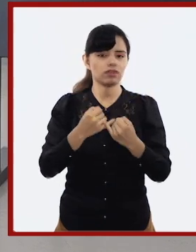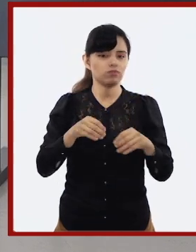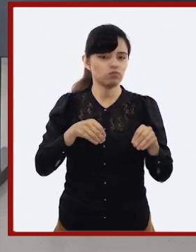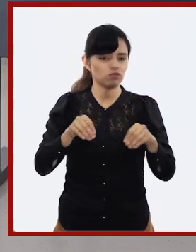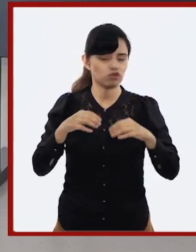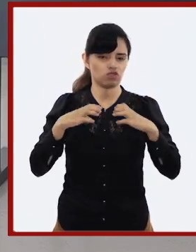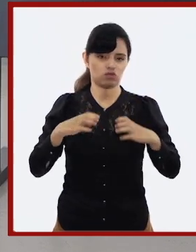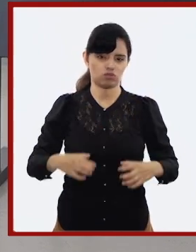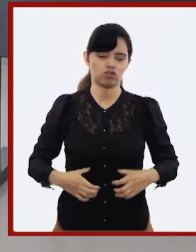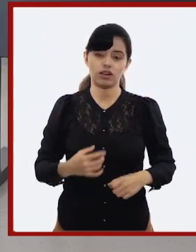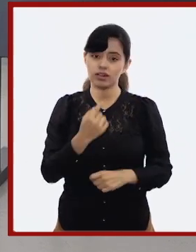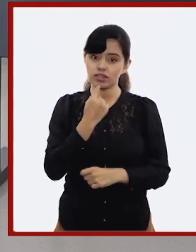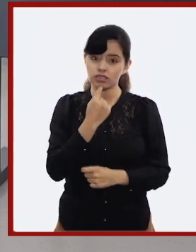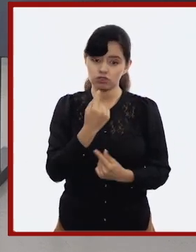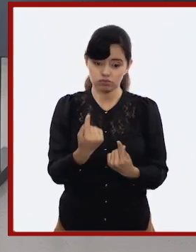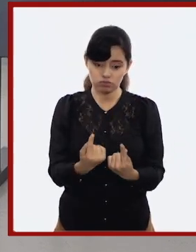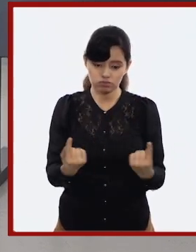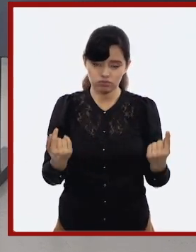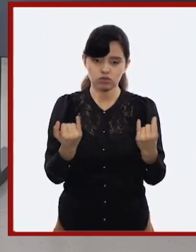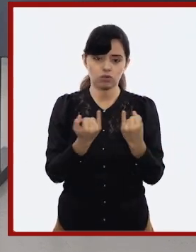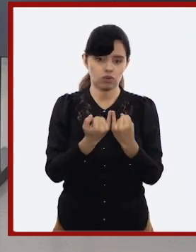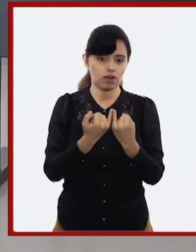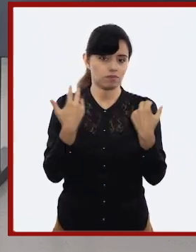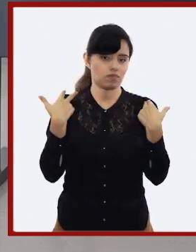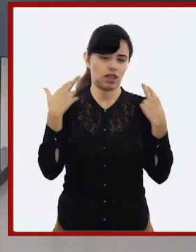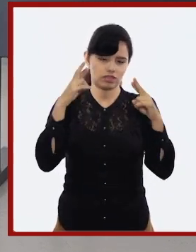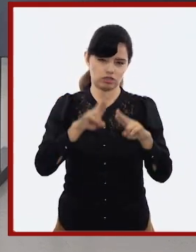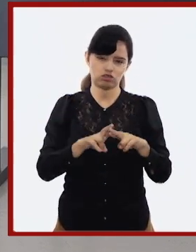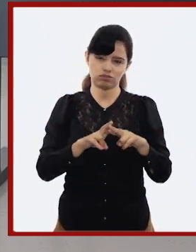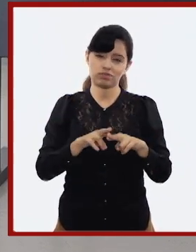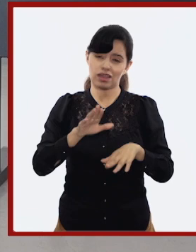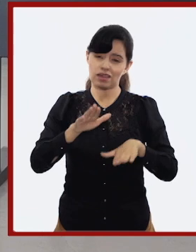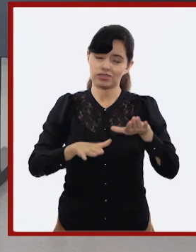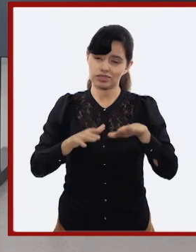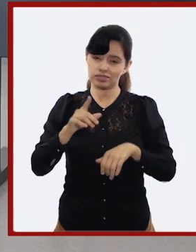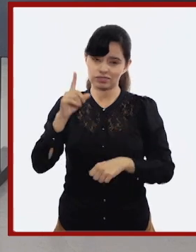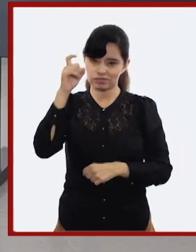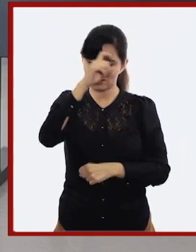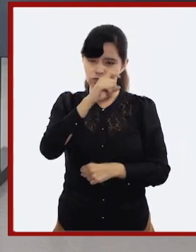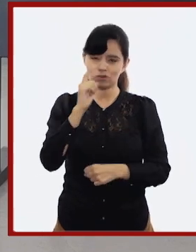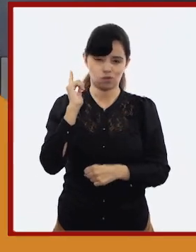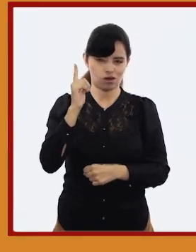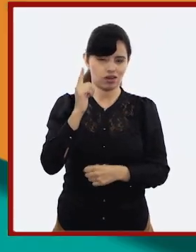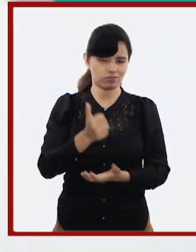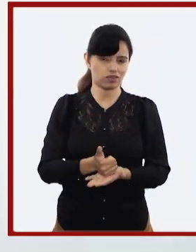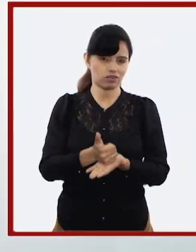que a los niños y a los maestros nos ha costado un poquito de trabajo. Espero les sirva.